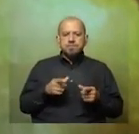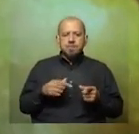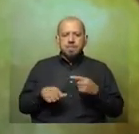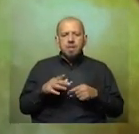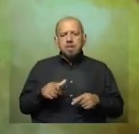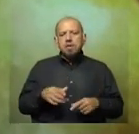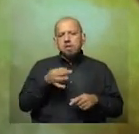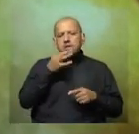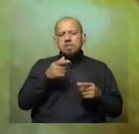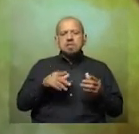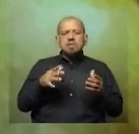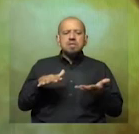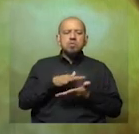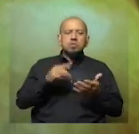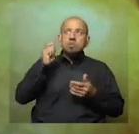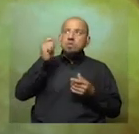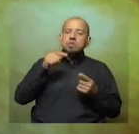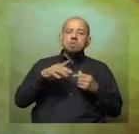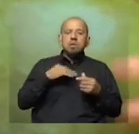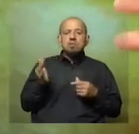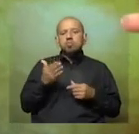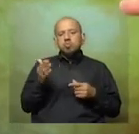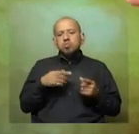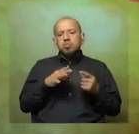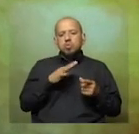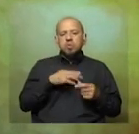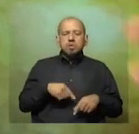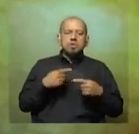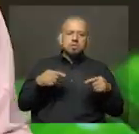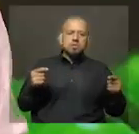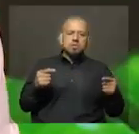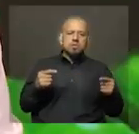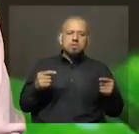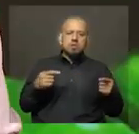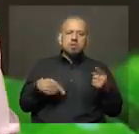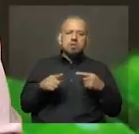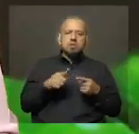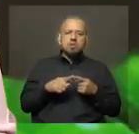esa declaración de emergencia para los productores? ¿No hay medidas paliatorias? Y